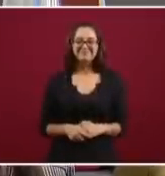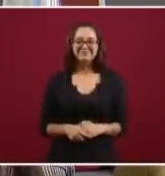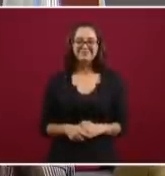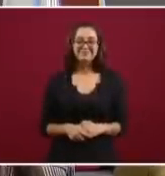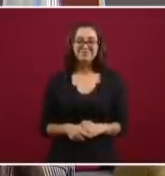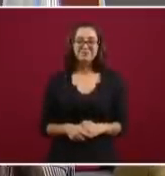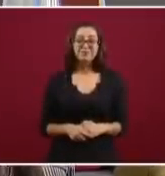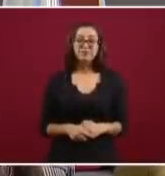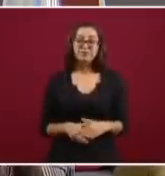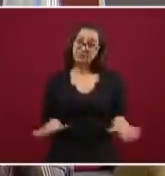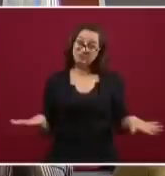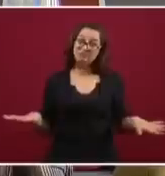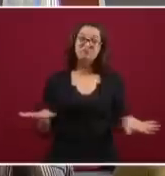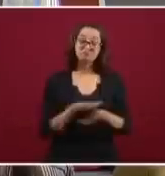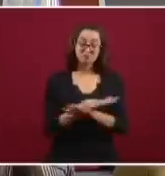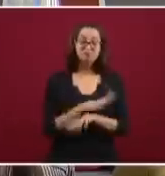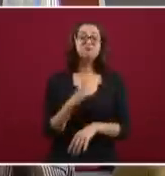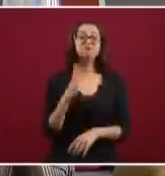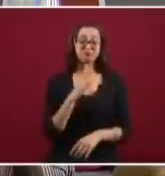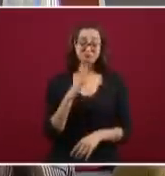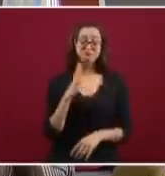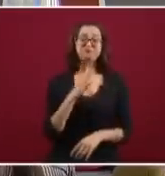Es un cambio